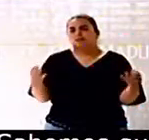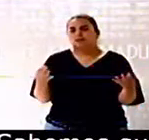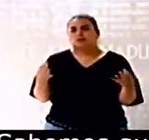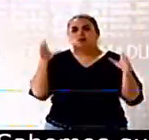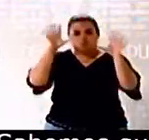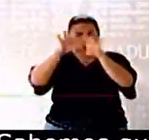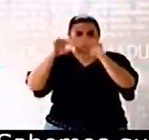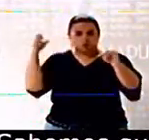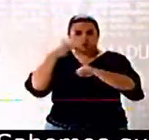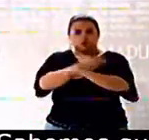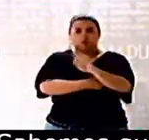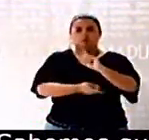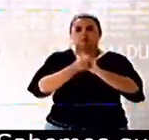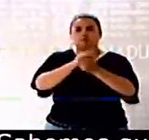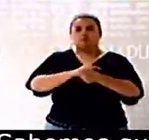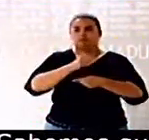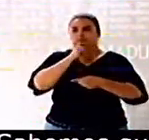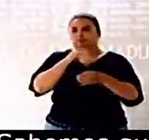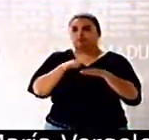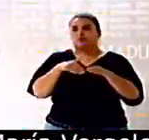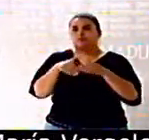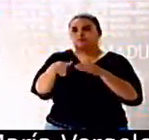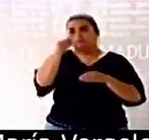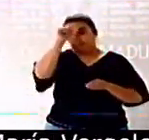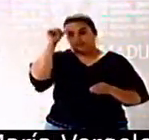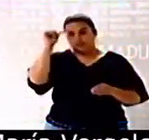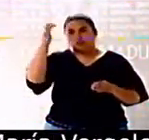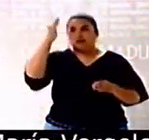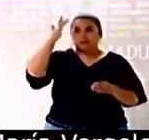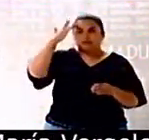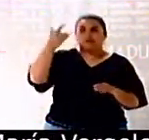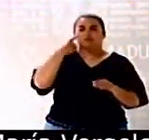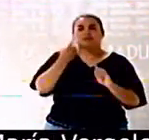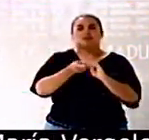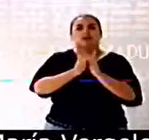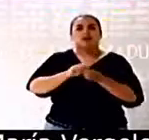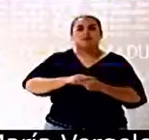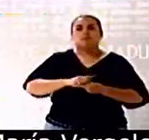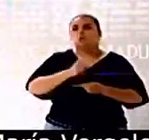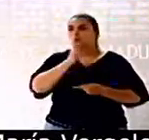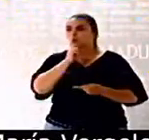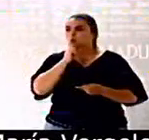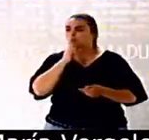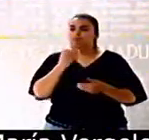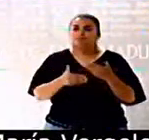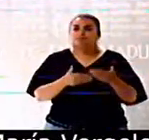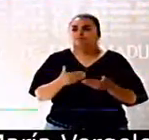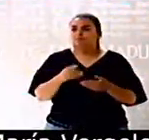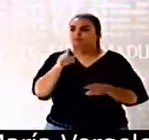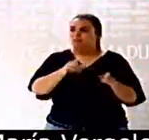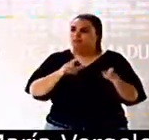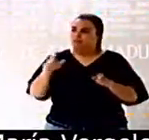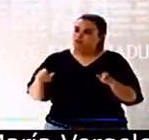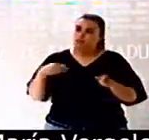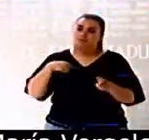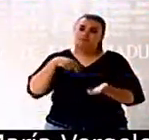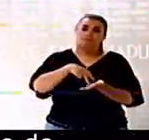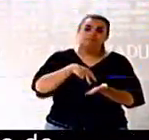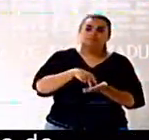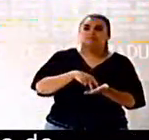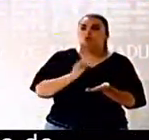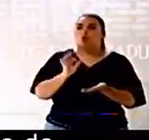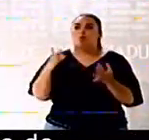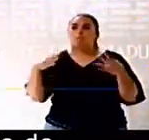protocolo de vacunación de cara a verano. Imagino que habrá que modificar, puesto bueno, pues que hay gente que puede estar o no, que le pille